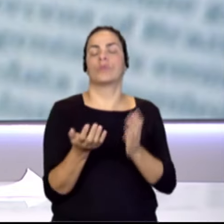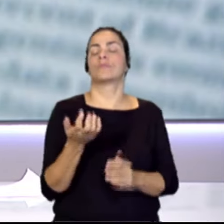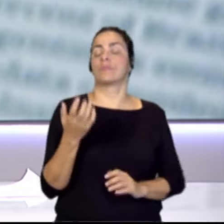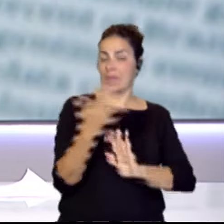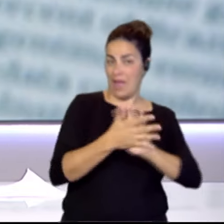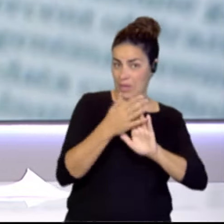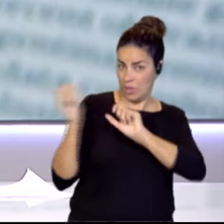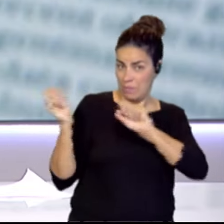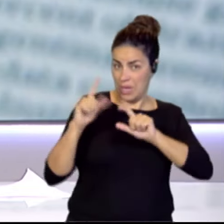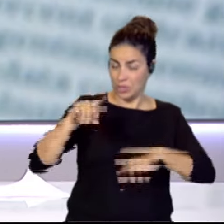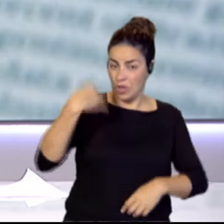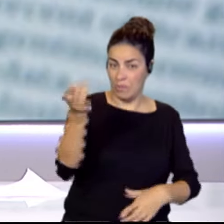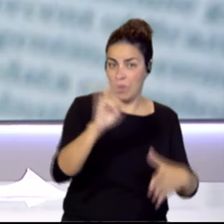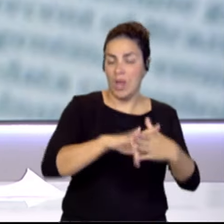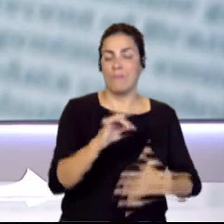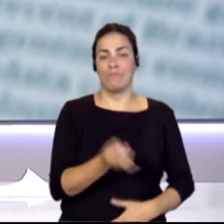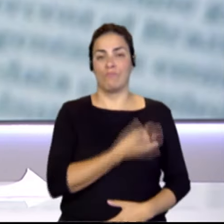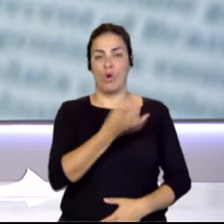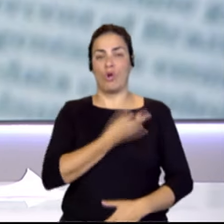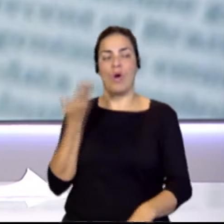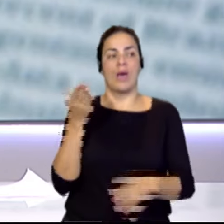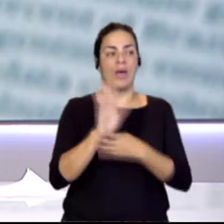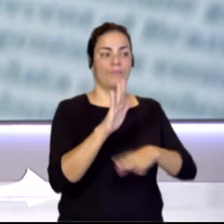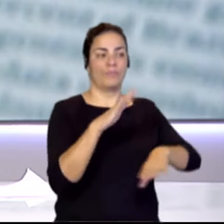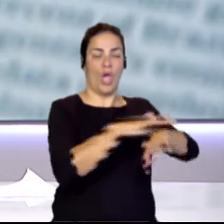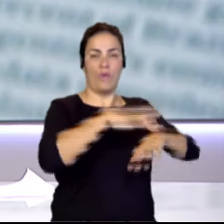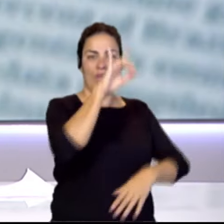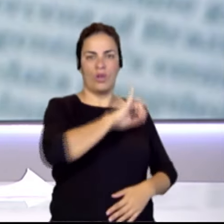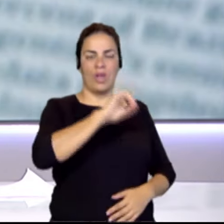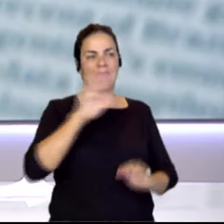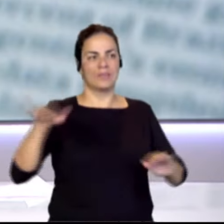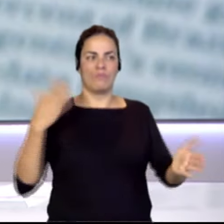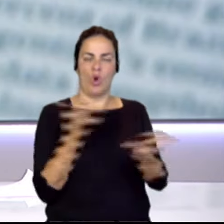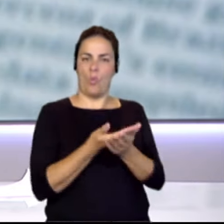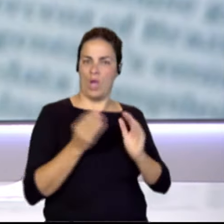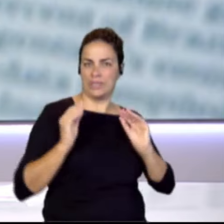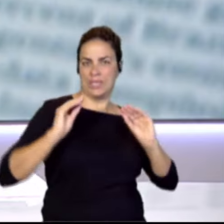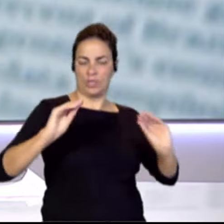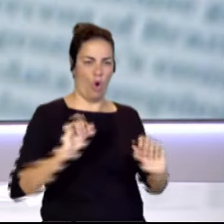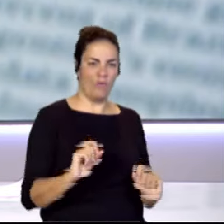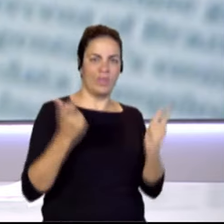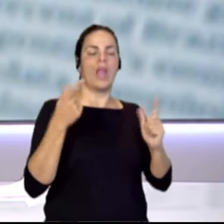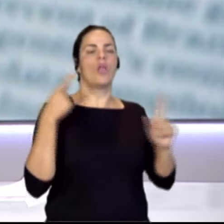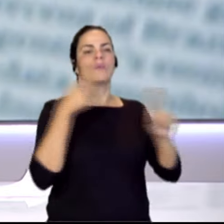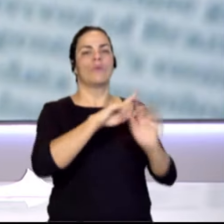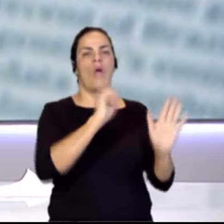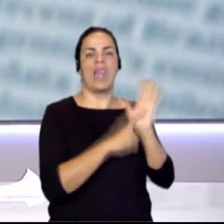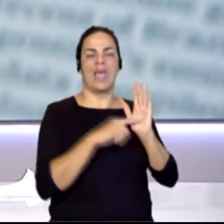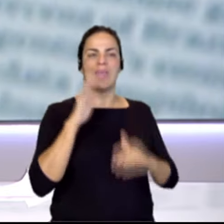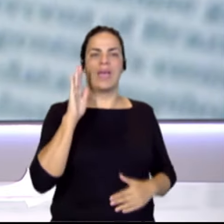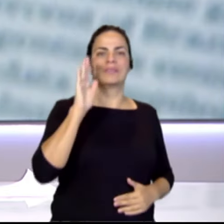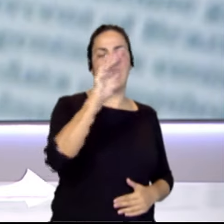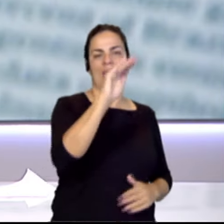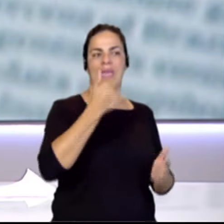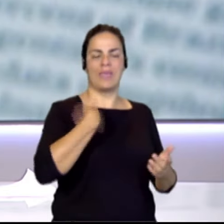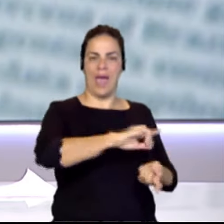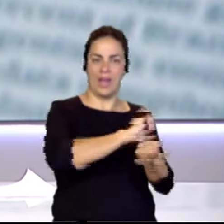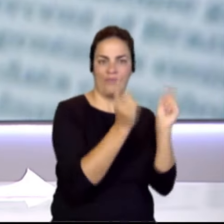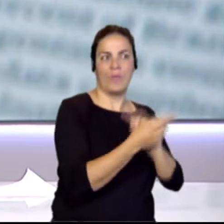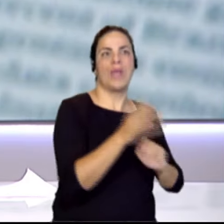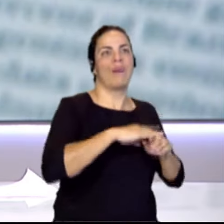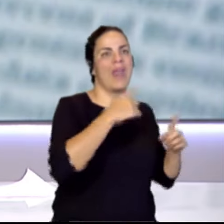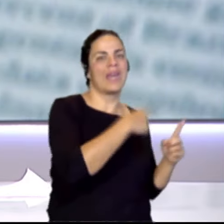moncloa va a presentar al gobierno de Canarias su propuesta definitiva para reformar la ley de extranjería para ese reparto obligatorio que